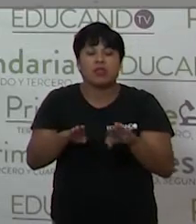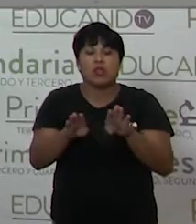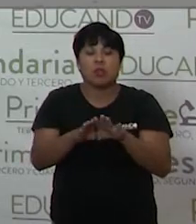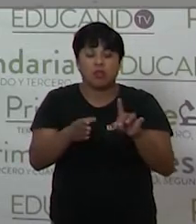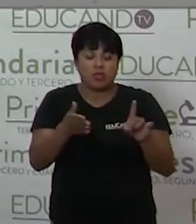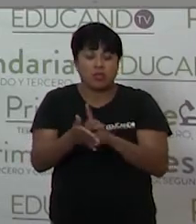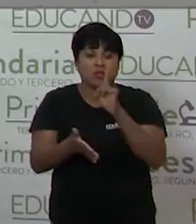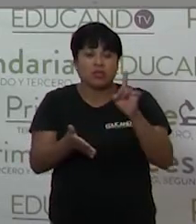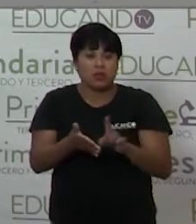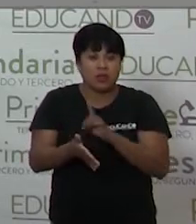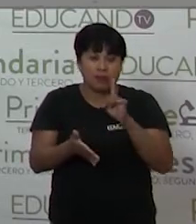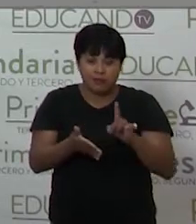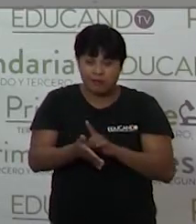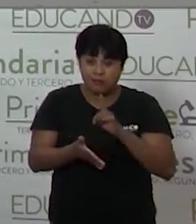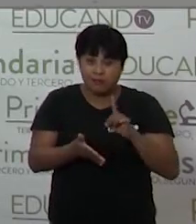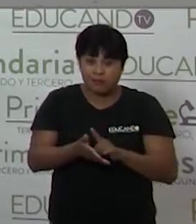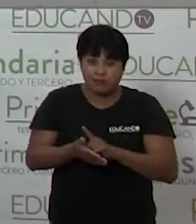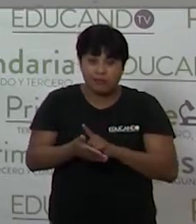diccionario